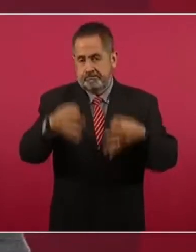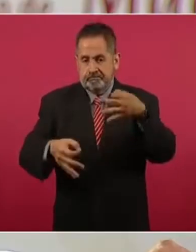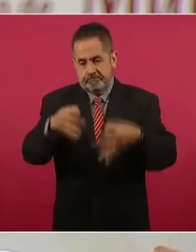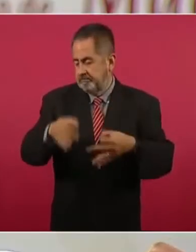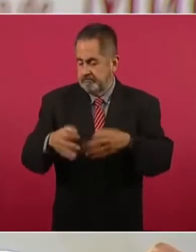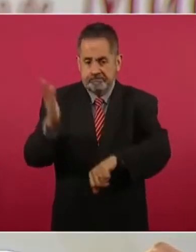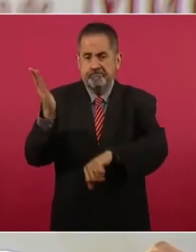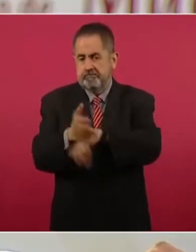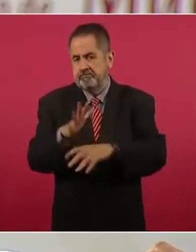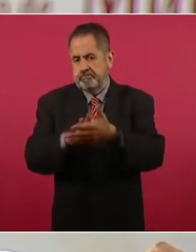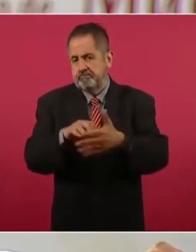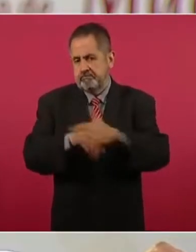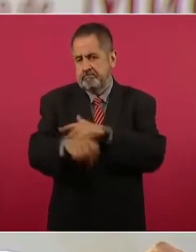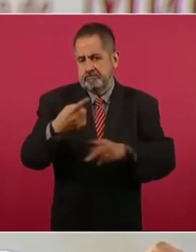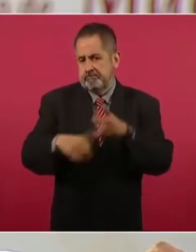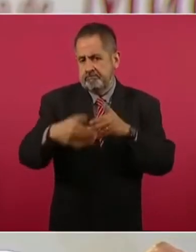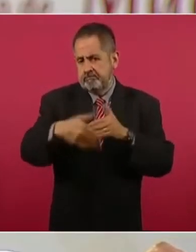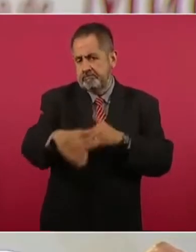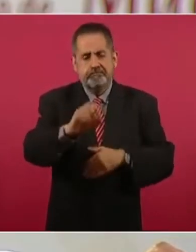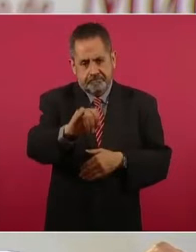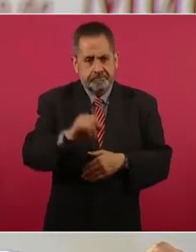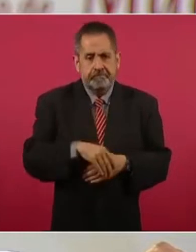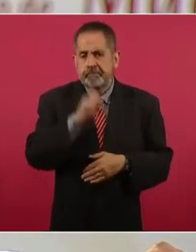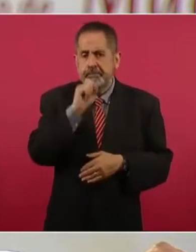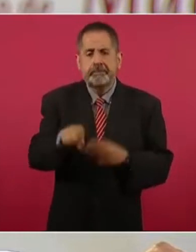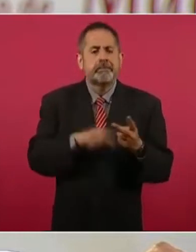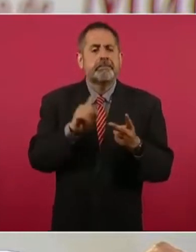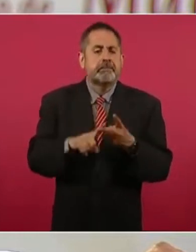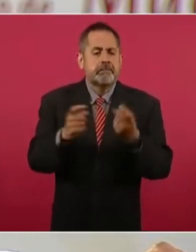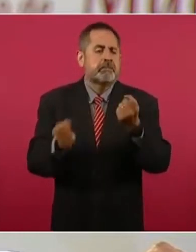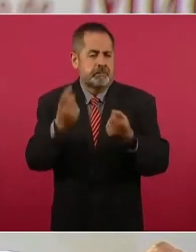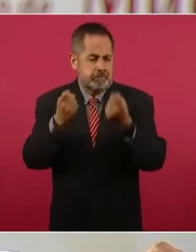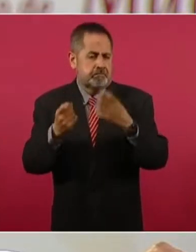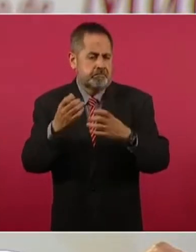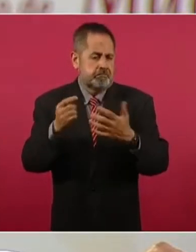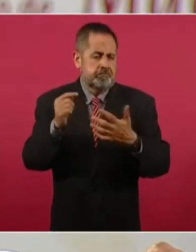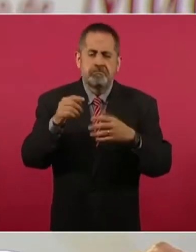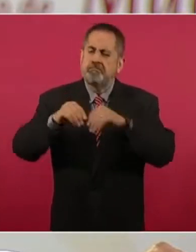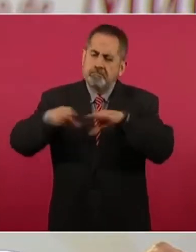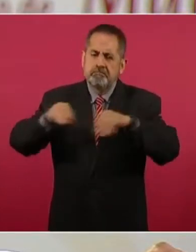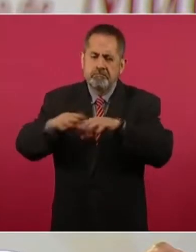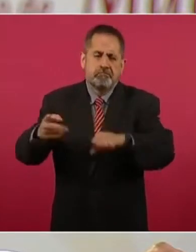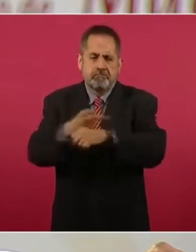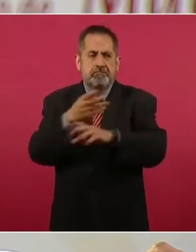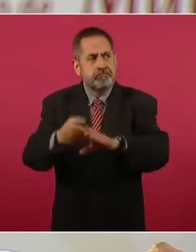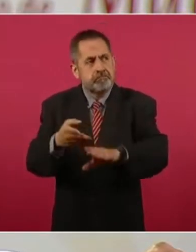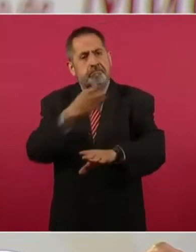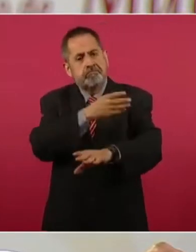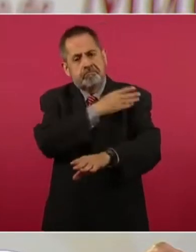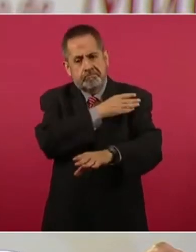penal esta persona, y también hemos dado cuenta de algunos otros casos pasados donde ya